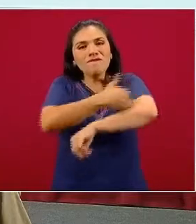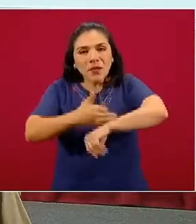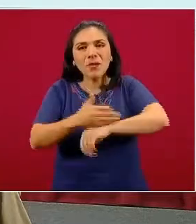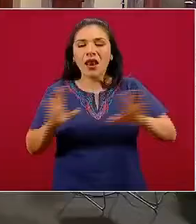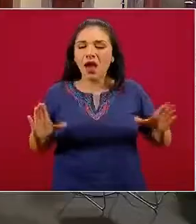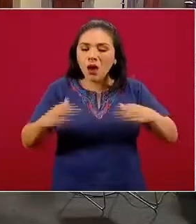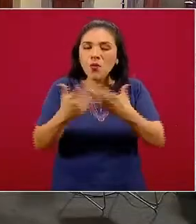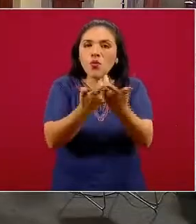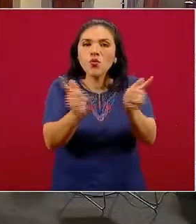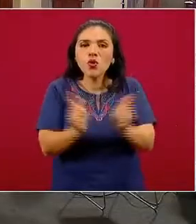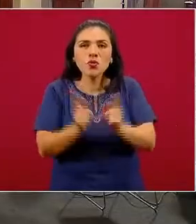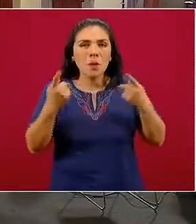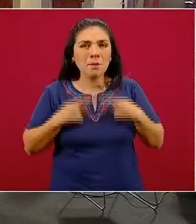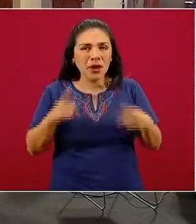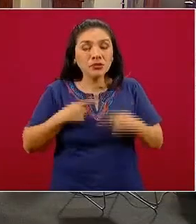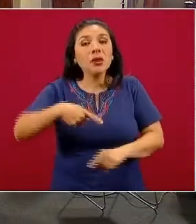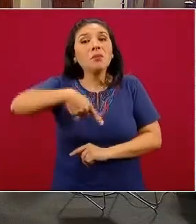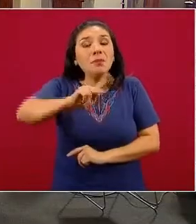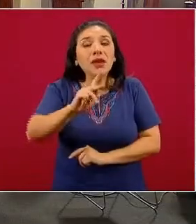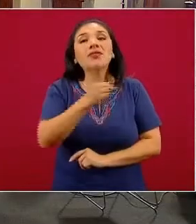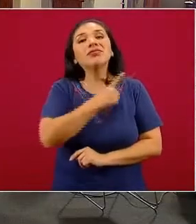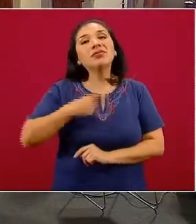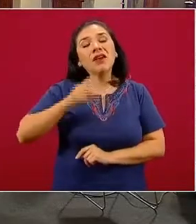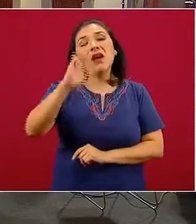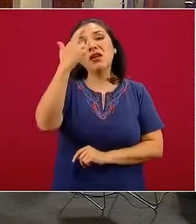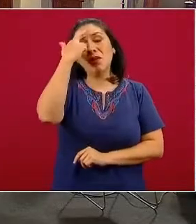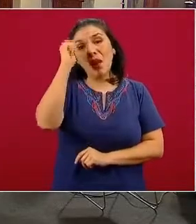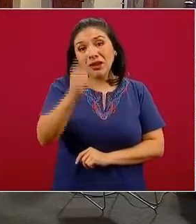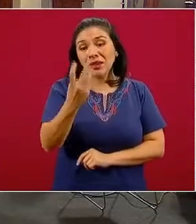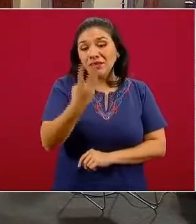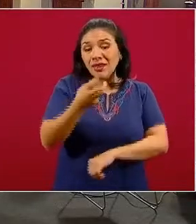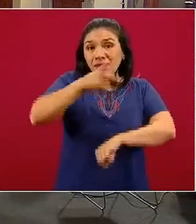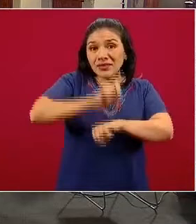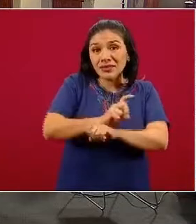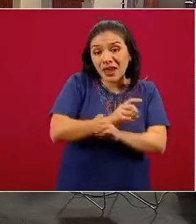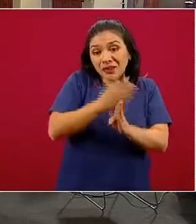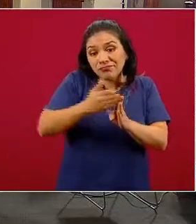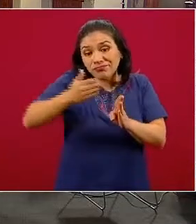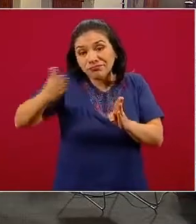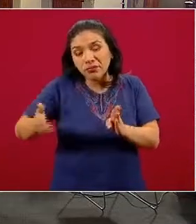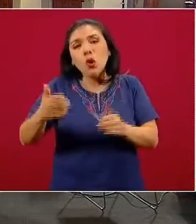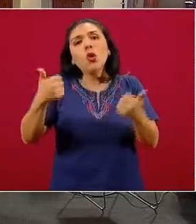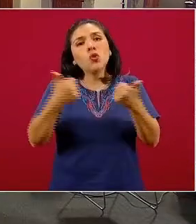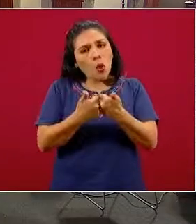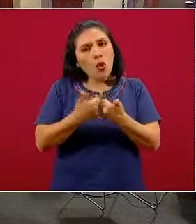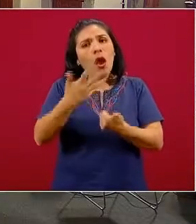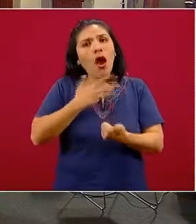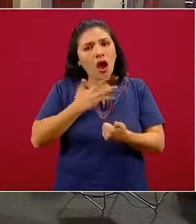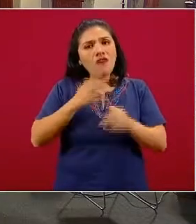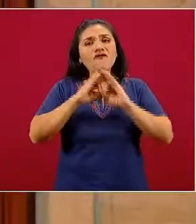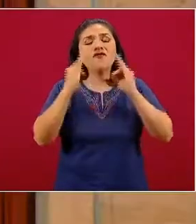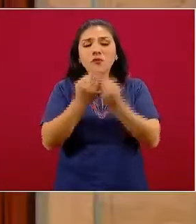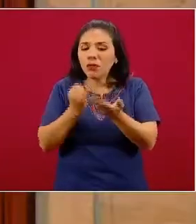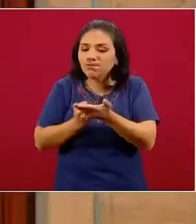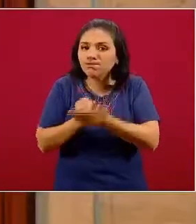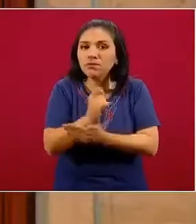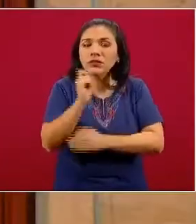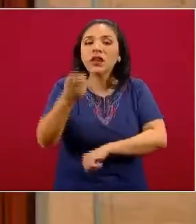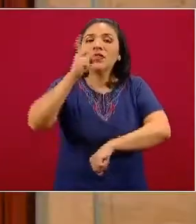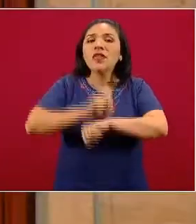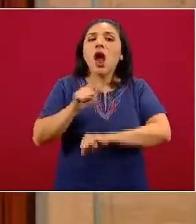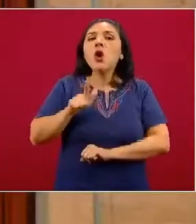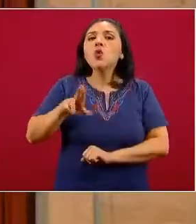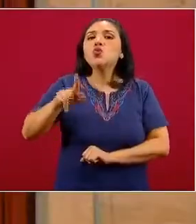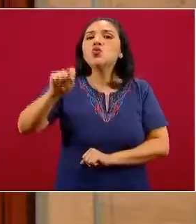comunitaria, colectiva, pero recordar que estos 3 días, además de que van a ser formalmente declarados como días de